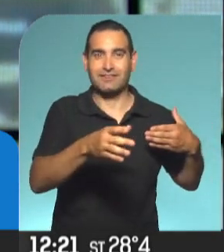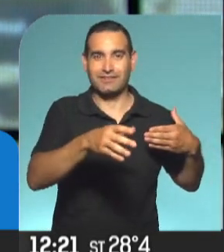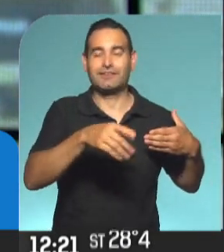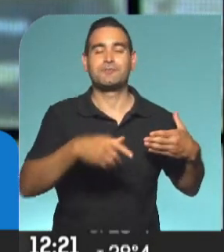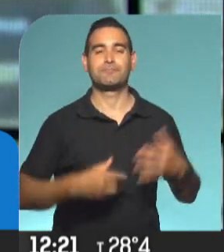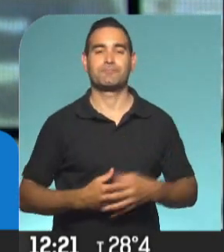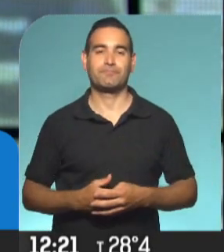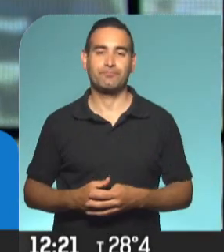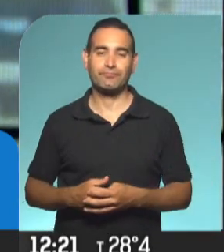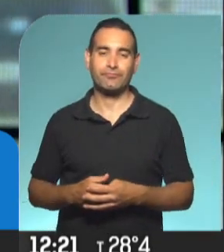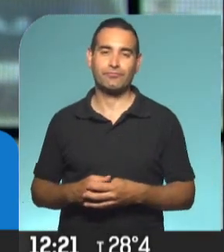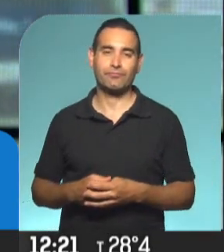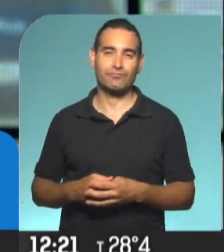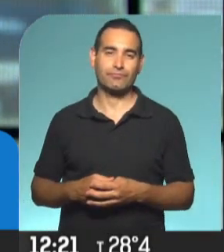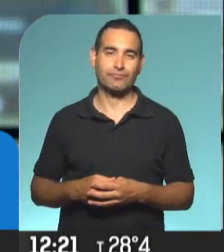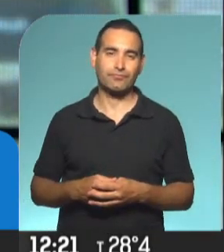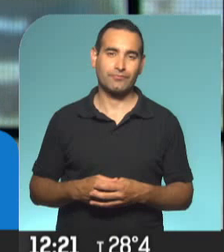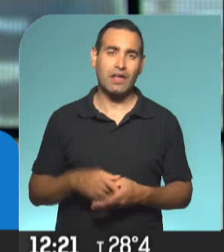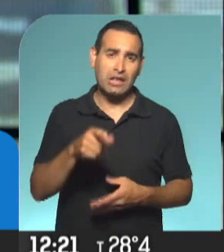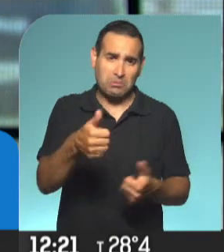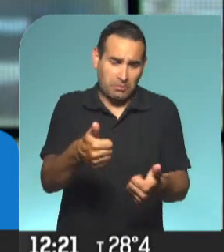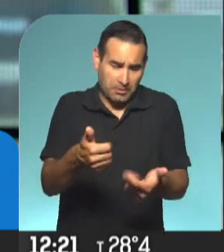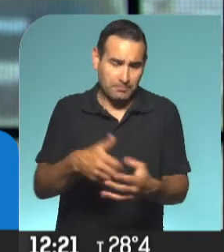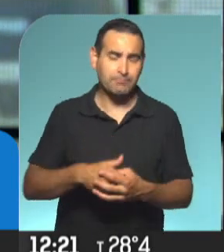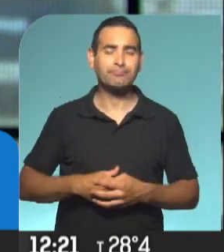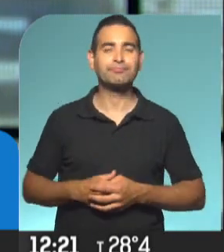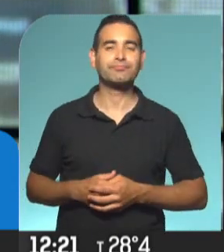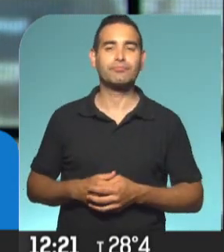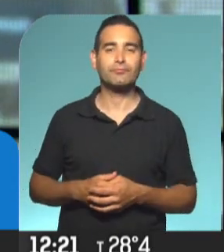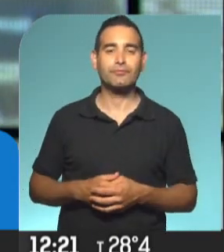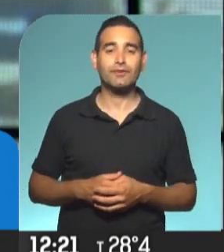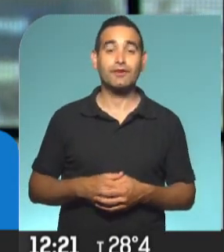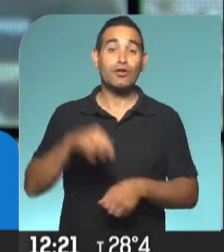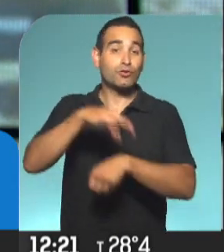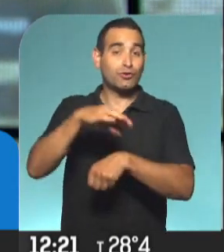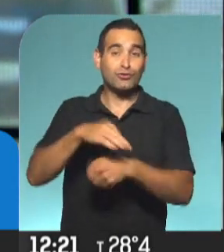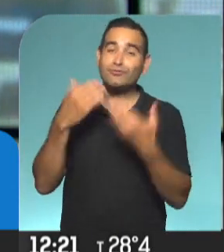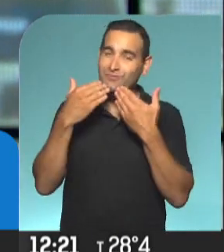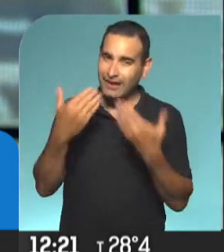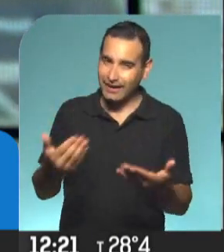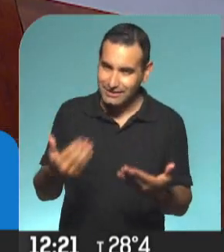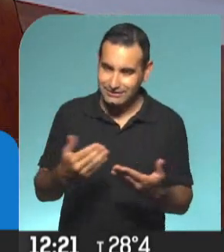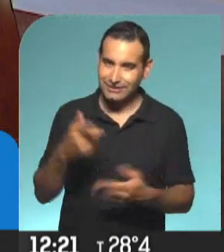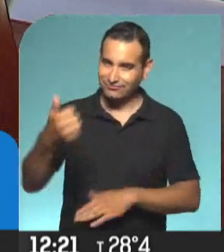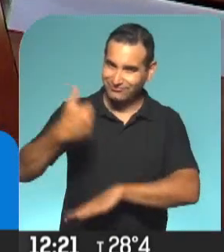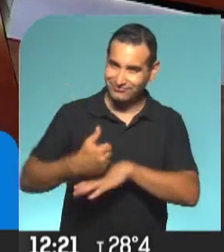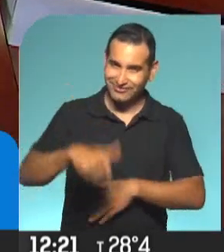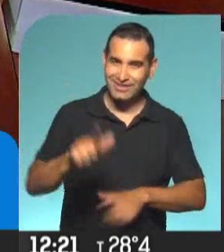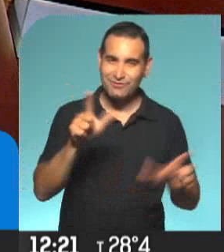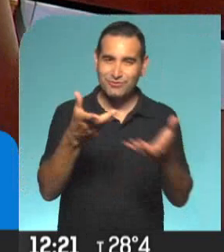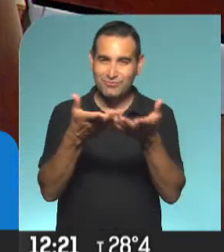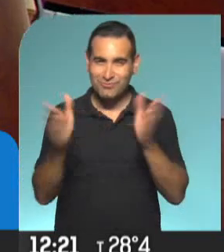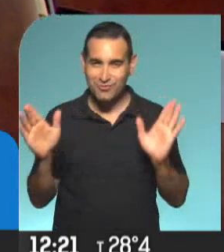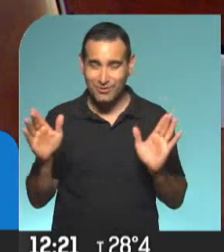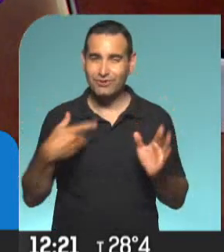del momento. Eso, digamos, ha funcionado bien. Doctor Víctor Romanovsky, le agradecemos muchísimo su presencia aquí en la televisión